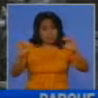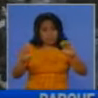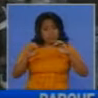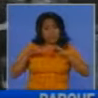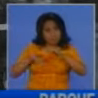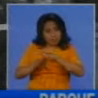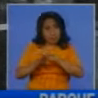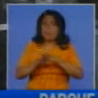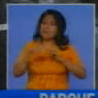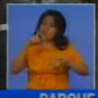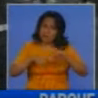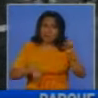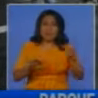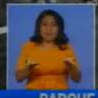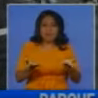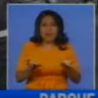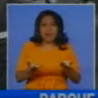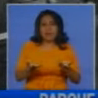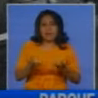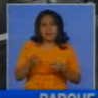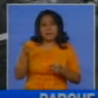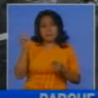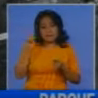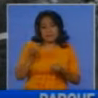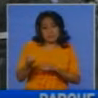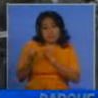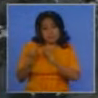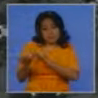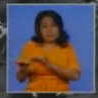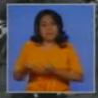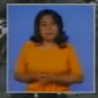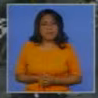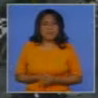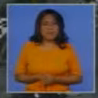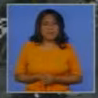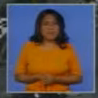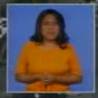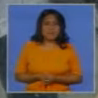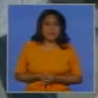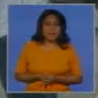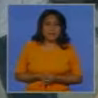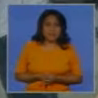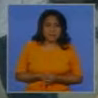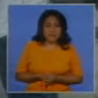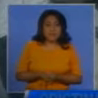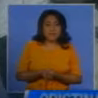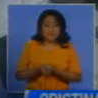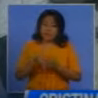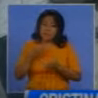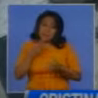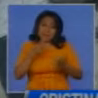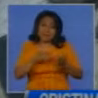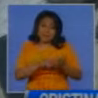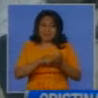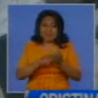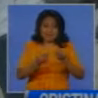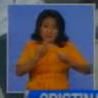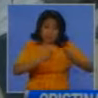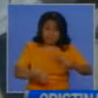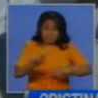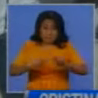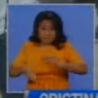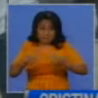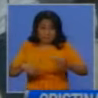de los accesos hasta el parque. Escuchamos lo que nos dijeron. Las ventas ambulantes está prohibido también en el